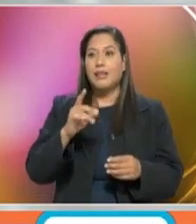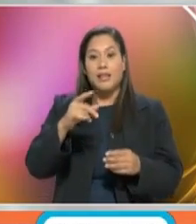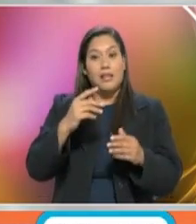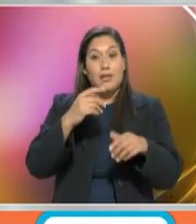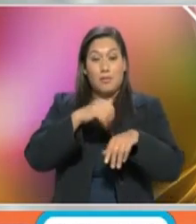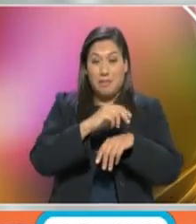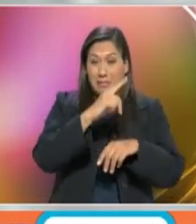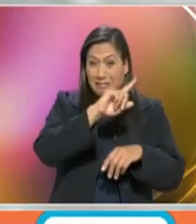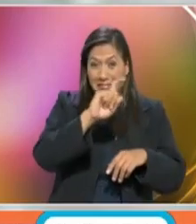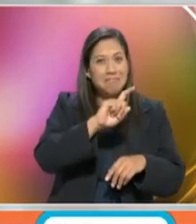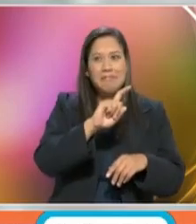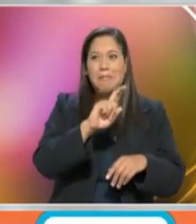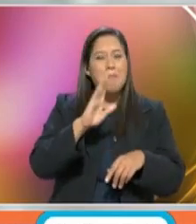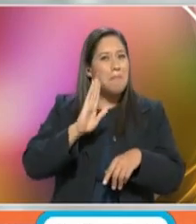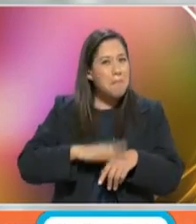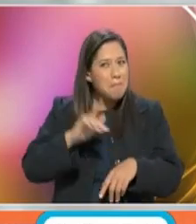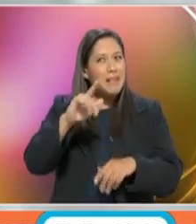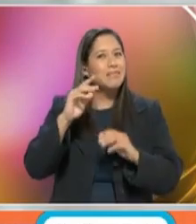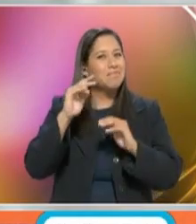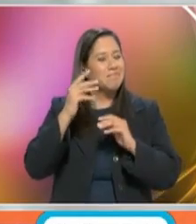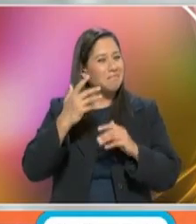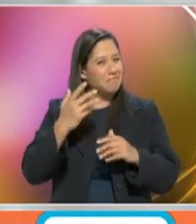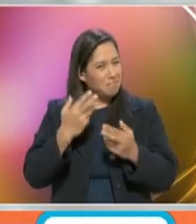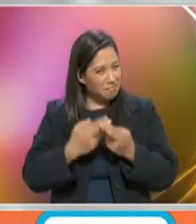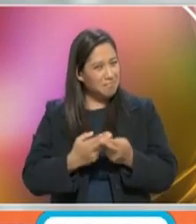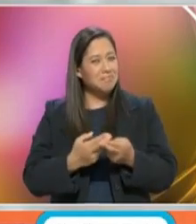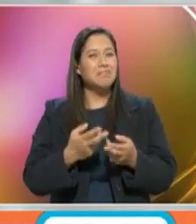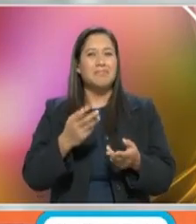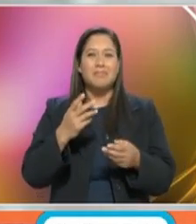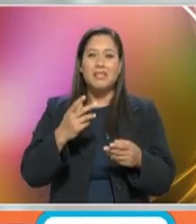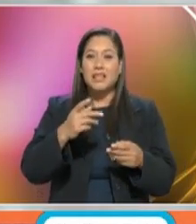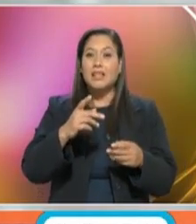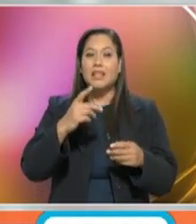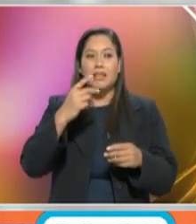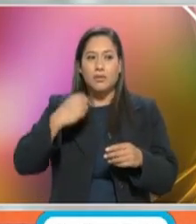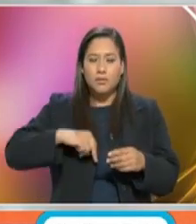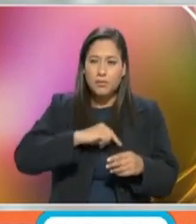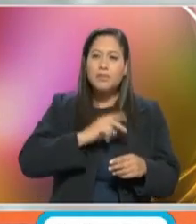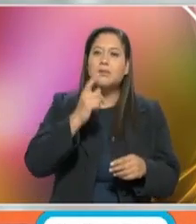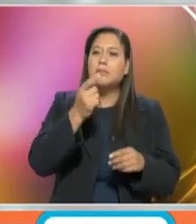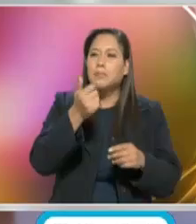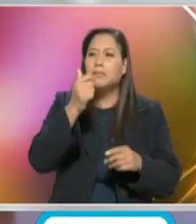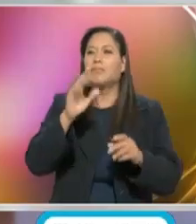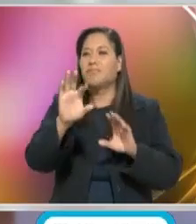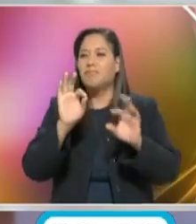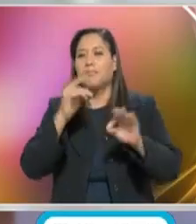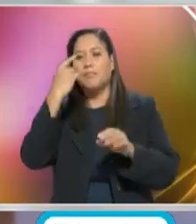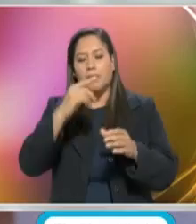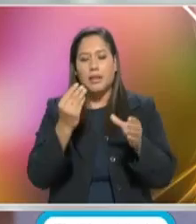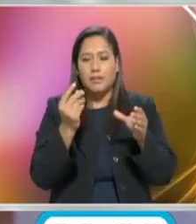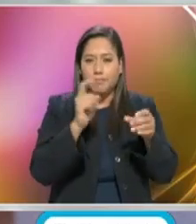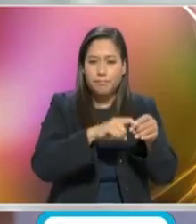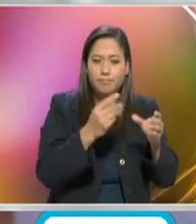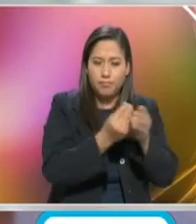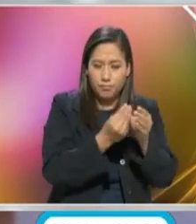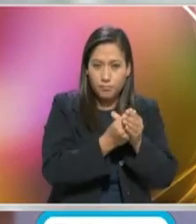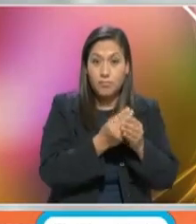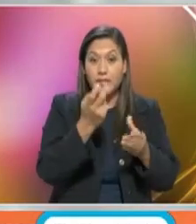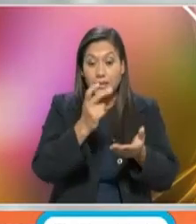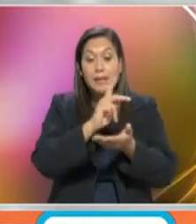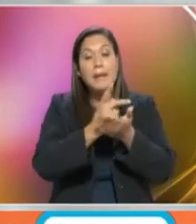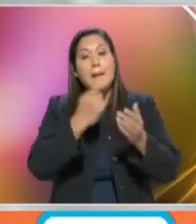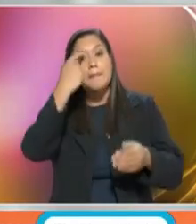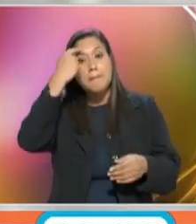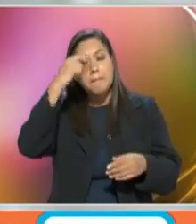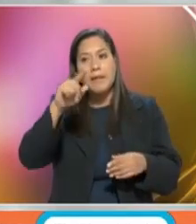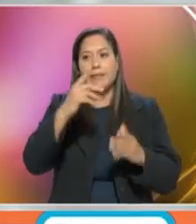el número, ¿no? Que en una primera etapa vamos a aperturar para la capacitación, pero justo eso, este programa es